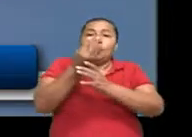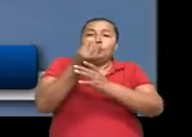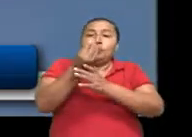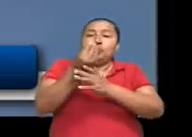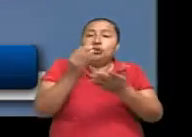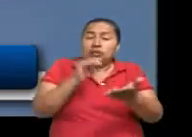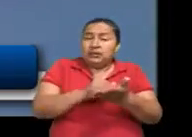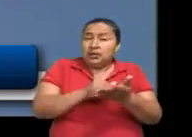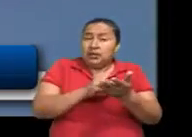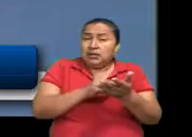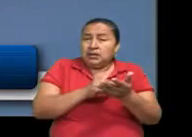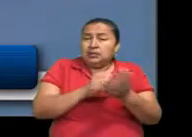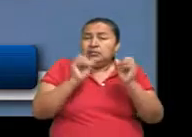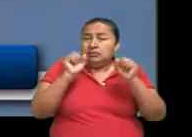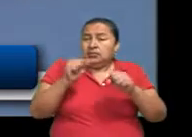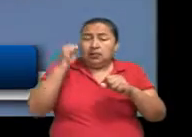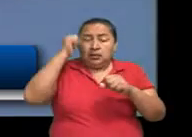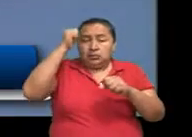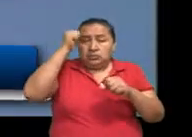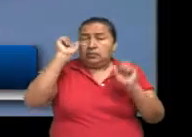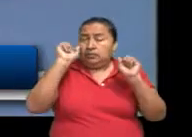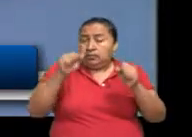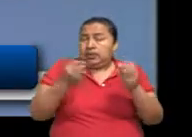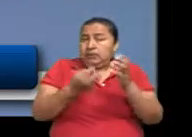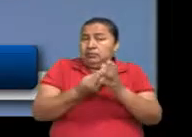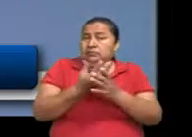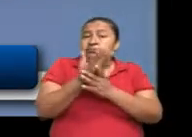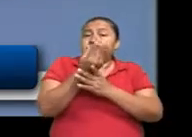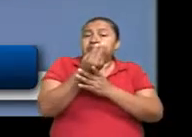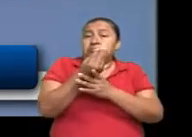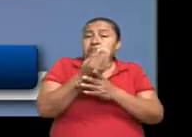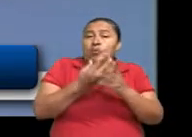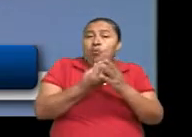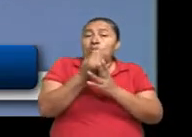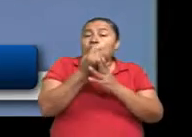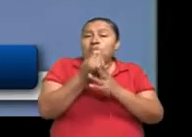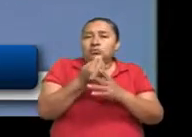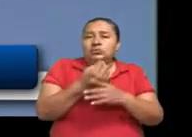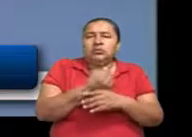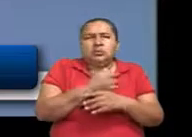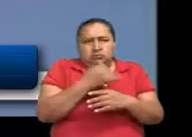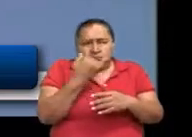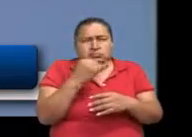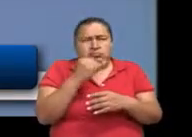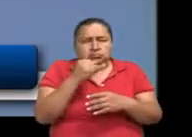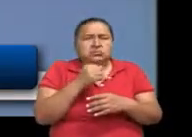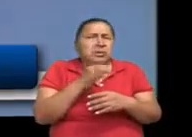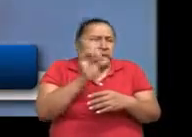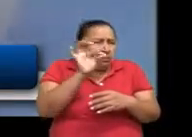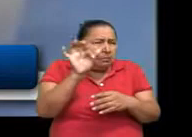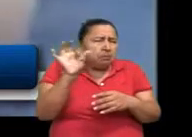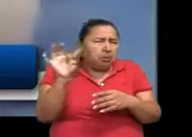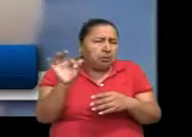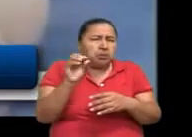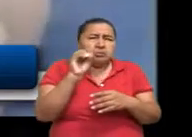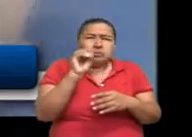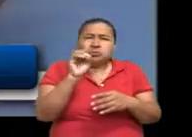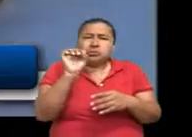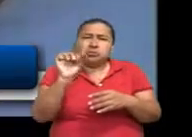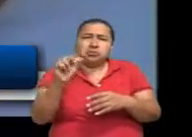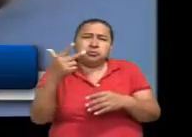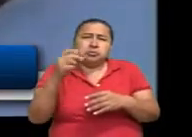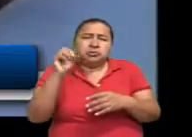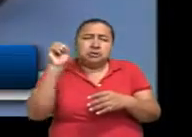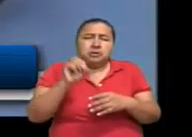ya cuando es más adulto, cuando es adolescente, vuelve a subir. Sí, hay un porcentaje bajo, el 0.8%